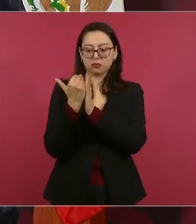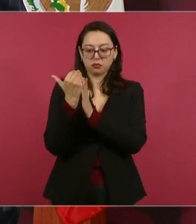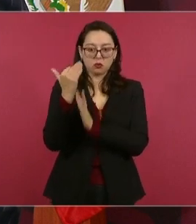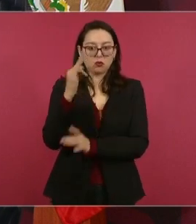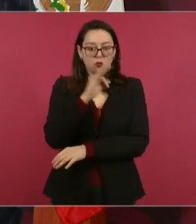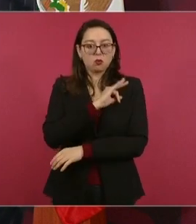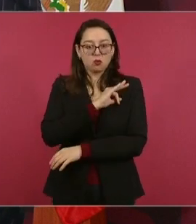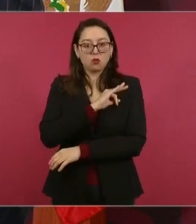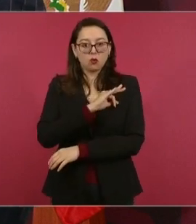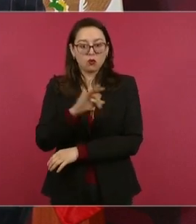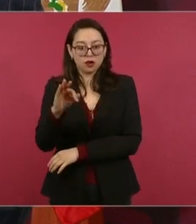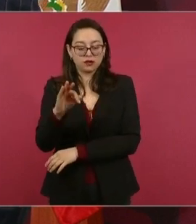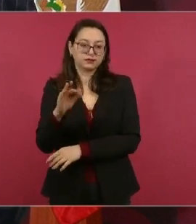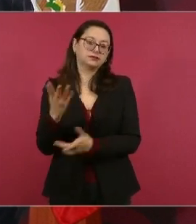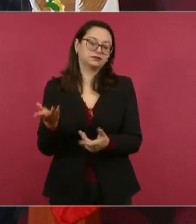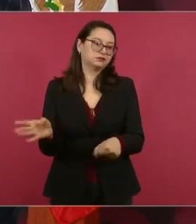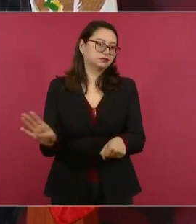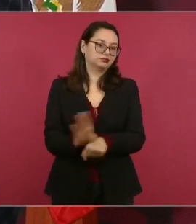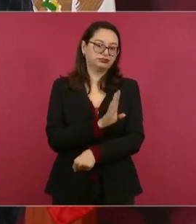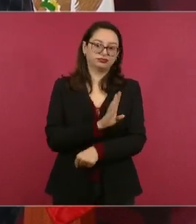es un país con ventajas